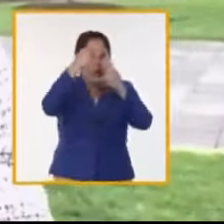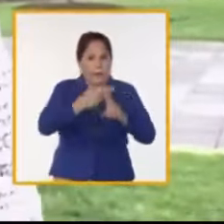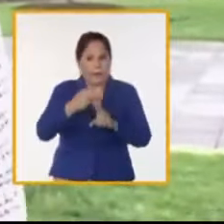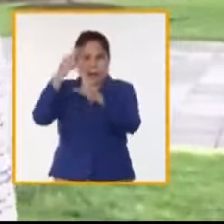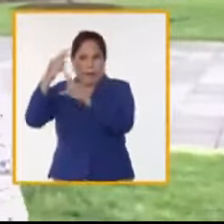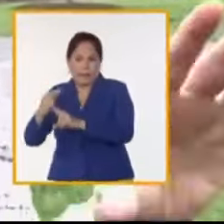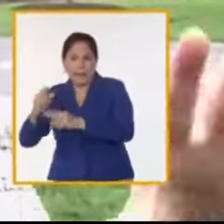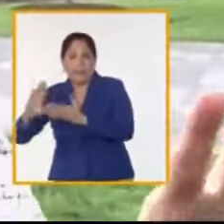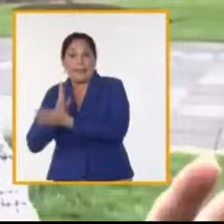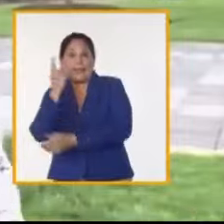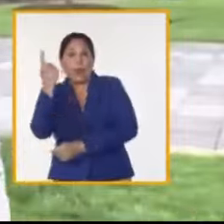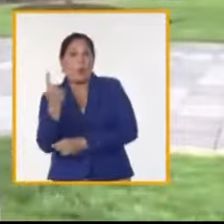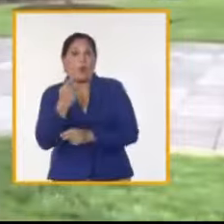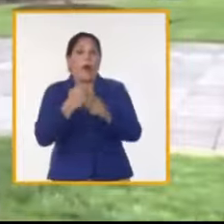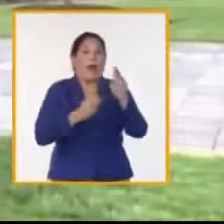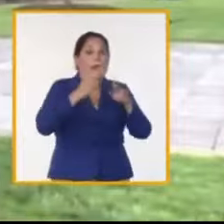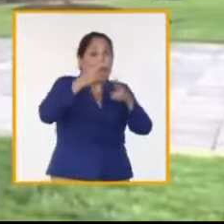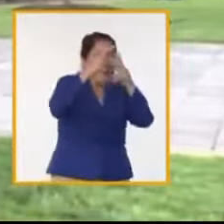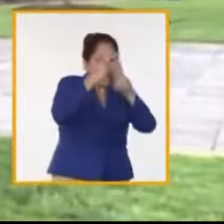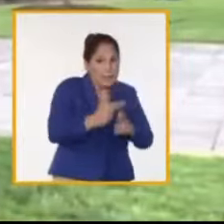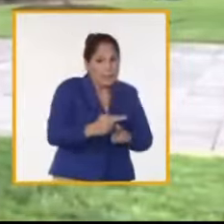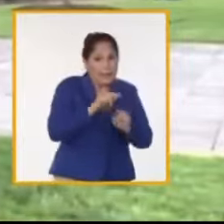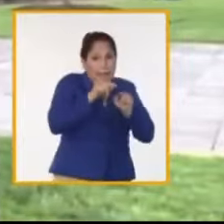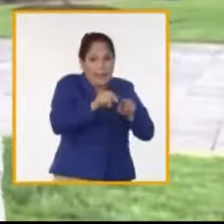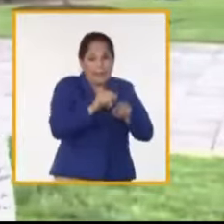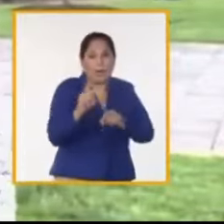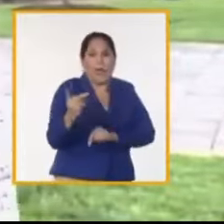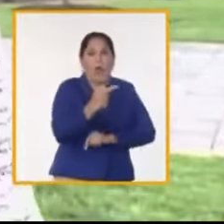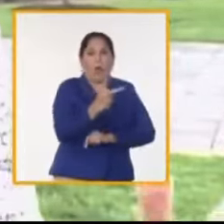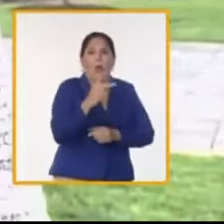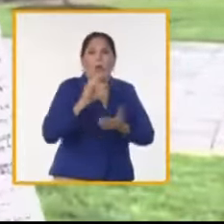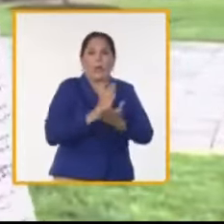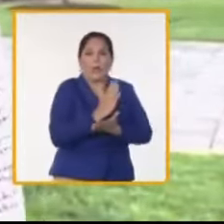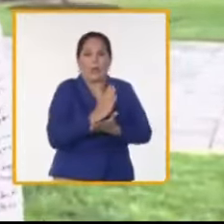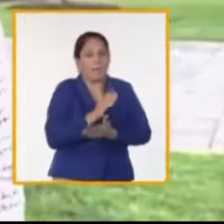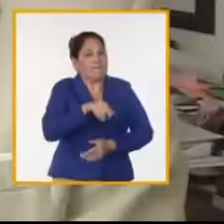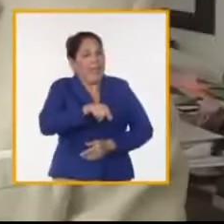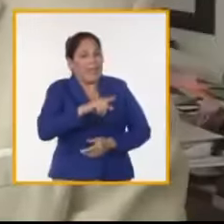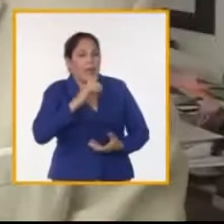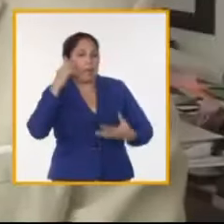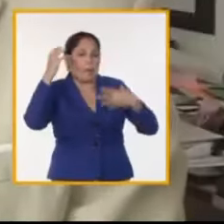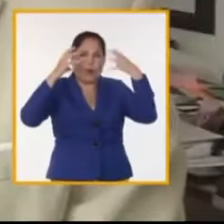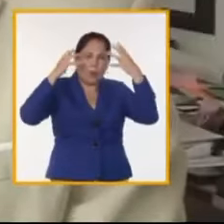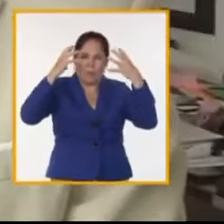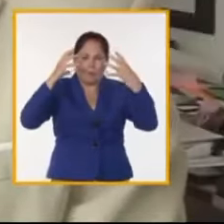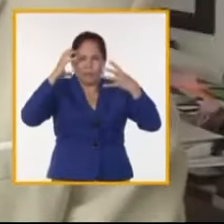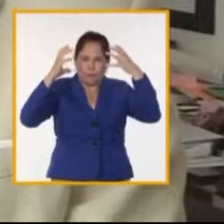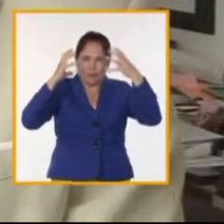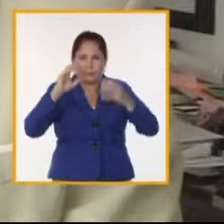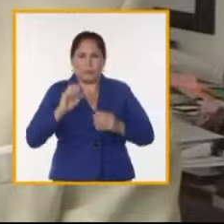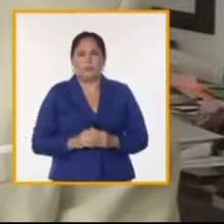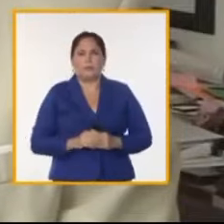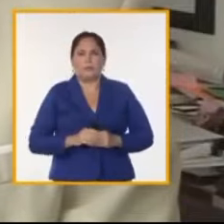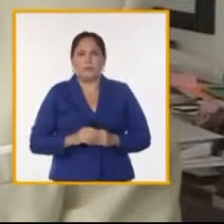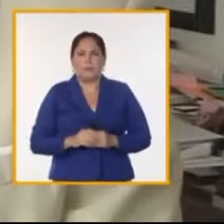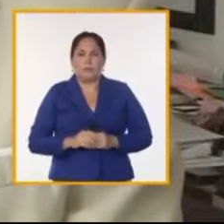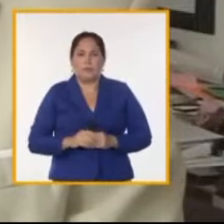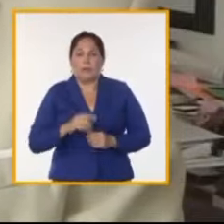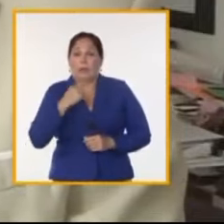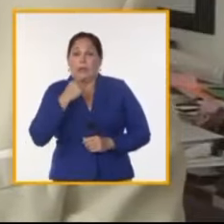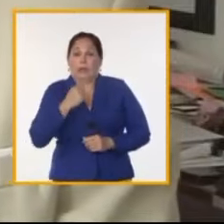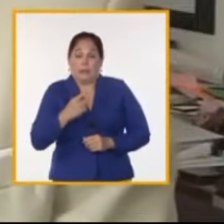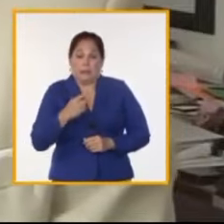quitan de una entonces todo indica que lo van a quitar de la otra y ahí es donde viene el problema Está existe una corriente